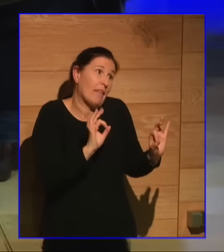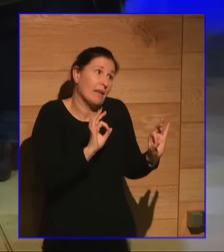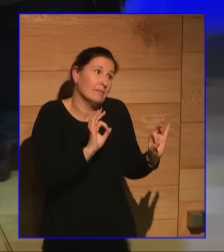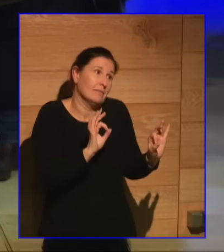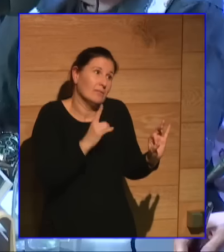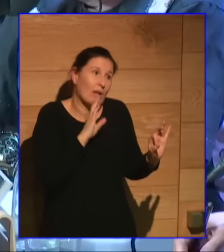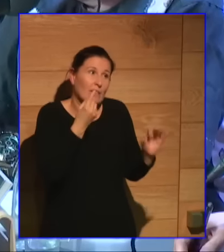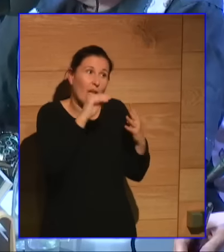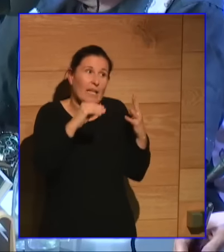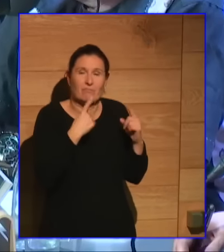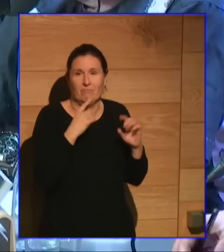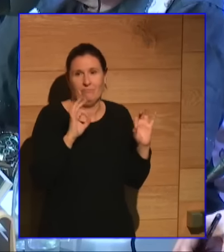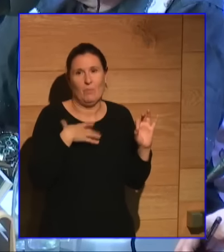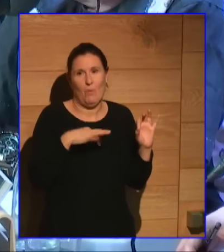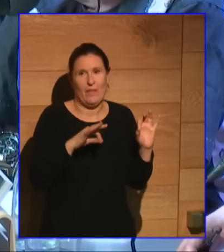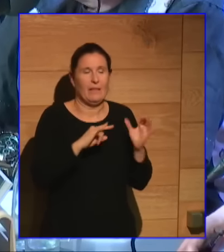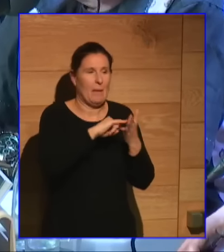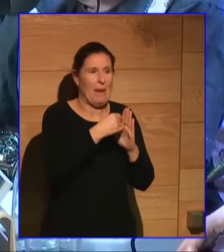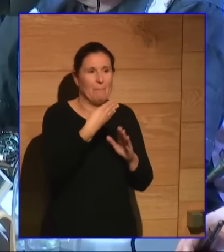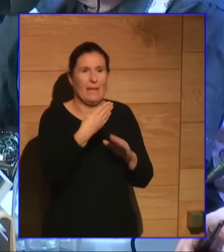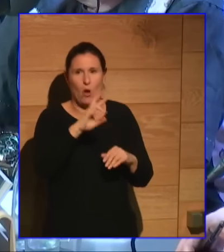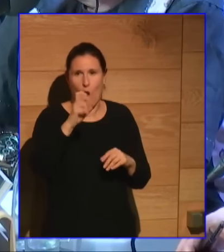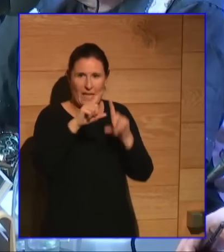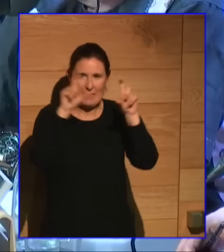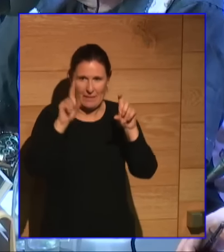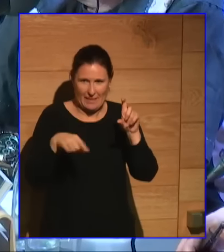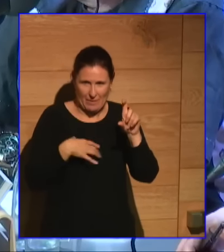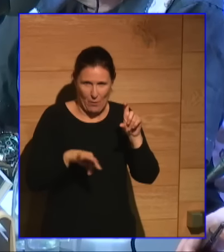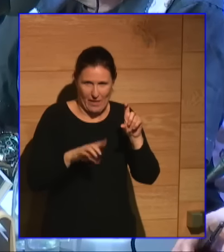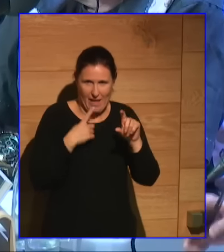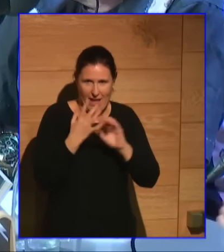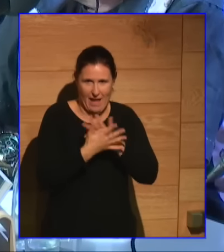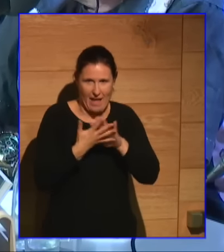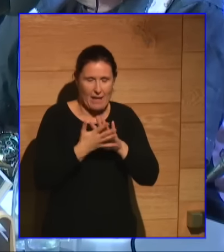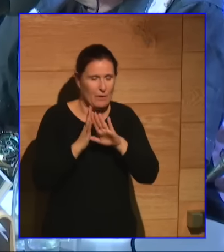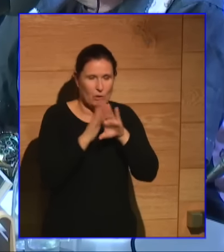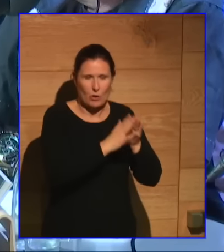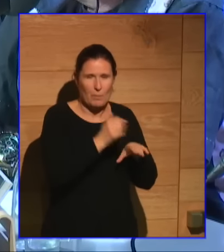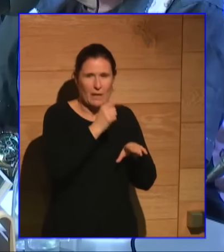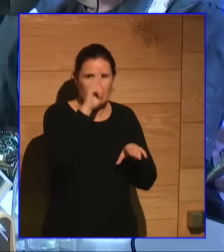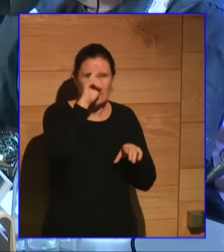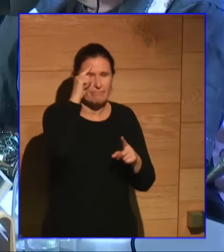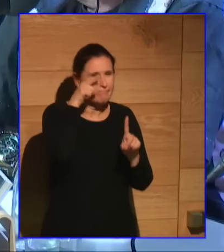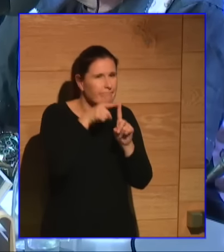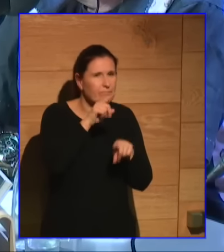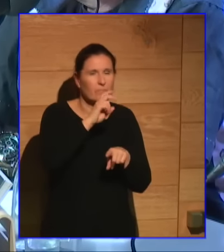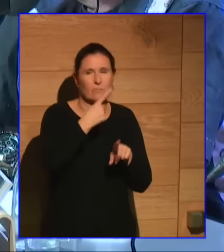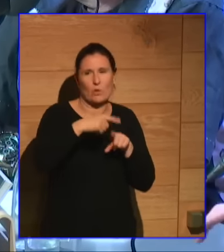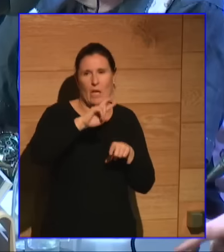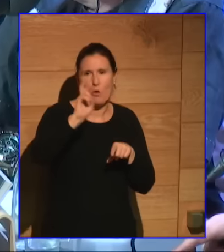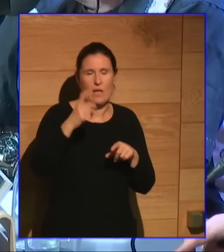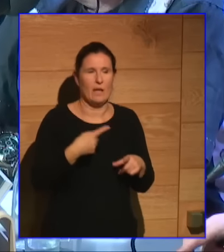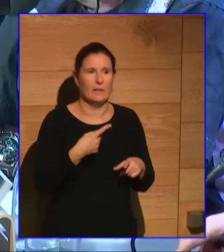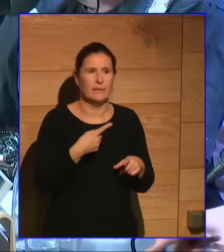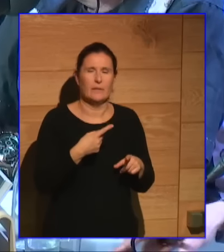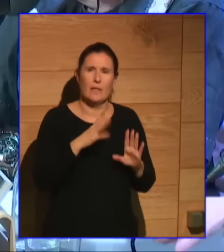a pesar de que podía haber hablado de Plan B o en muchas otras, pero estoy más preocupado por otra cosa. ¿No os resulta muy doloroso,